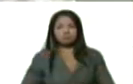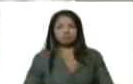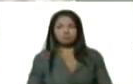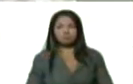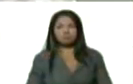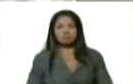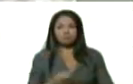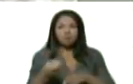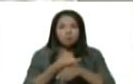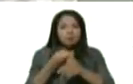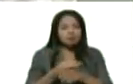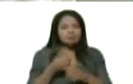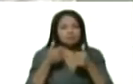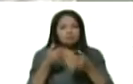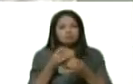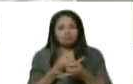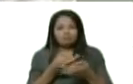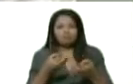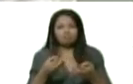gobernar mejor,